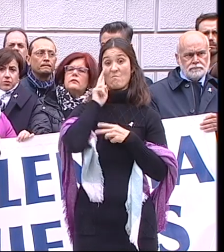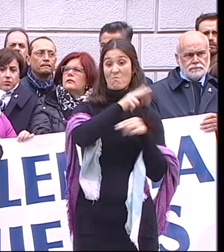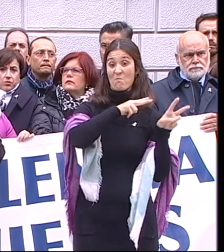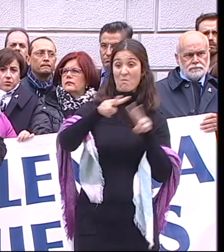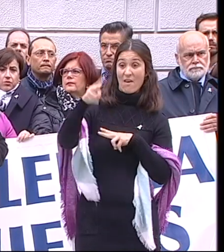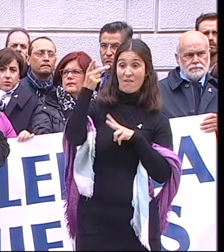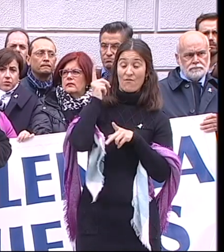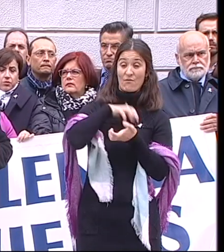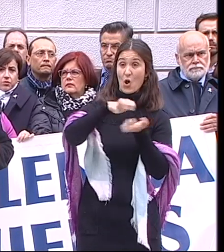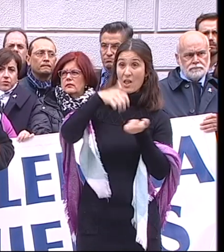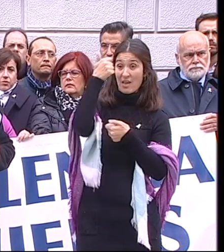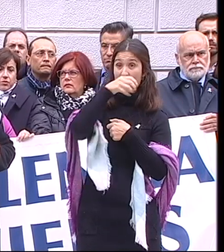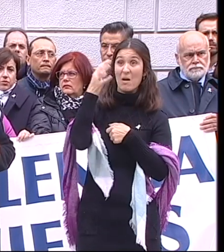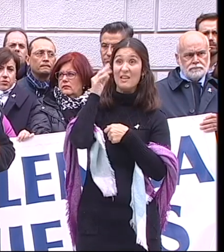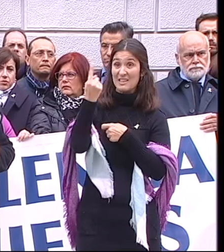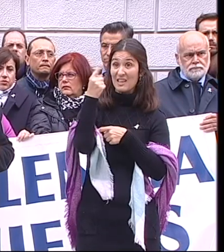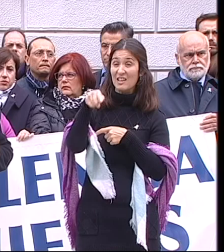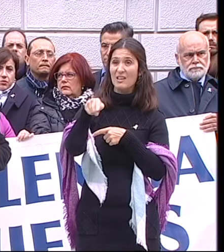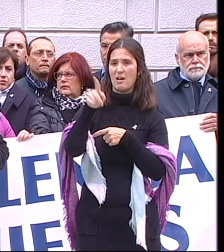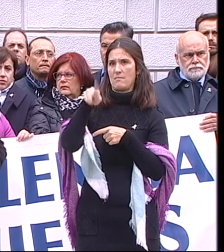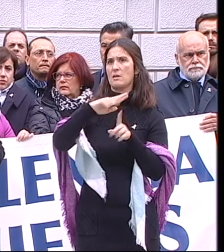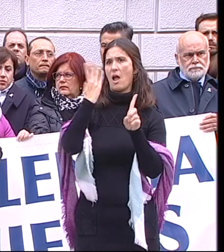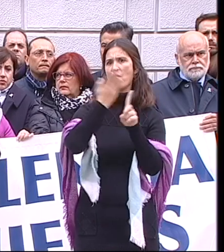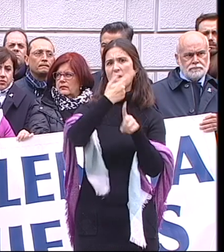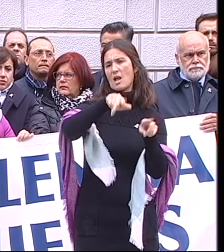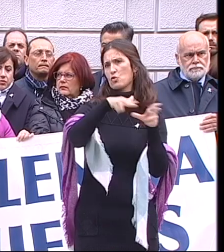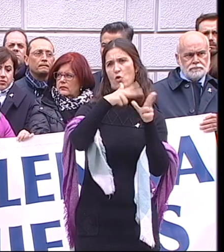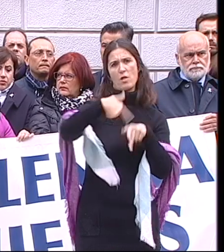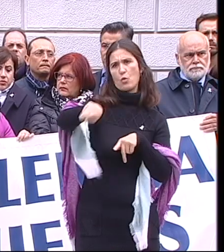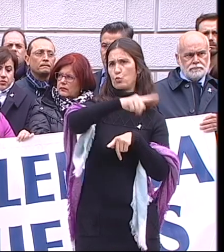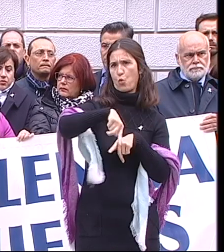violencia machista una cuestión que afecta a la sociedad en